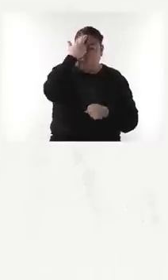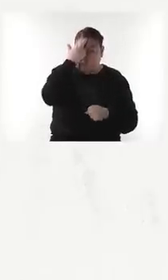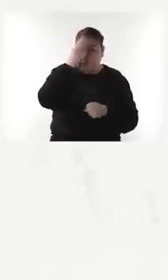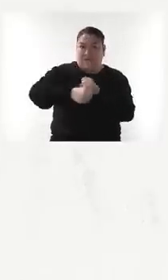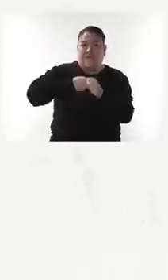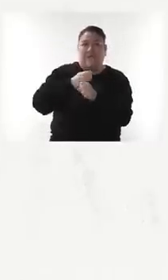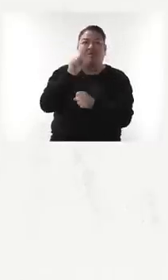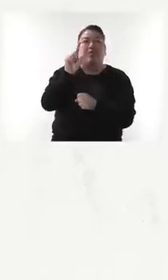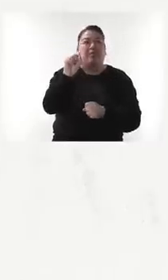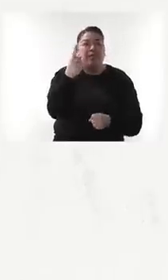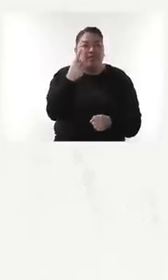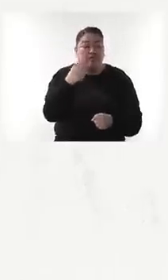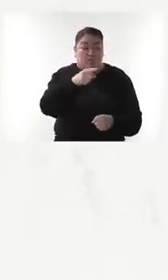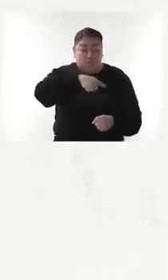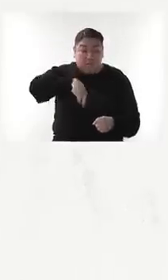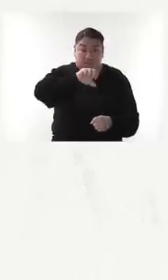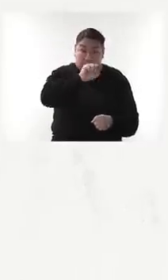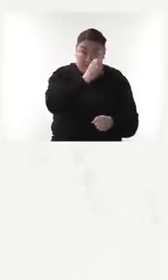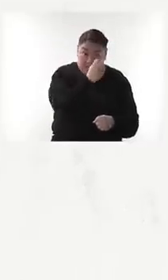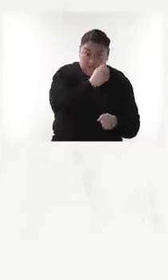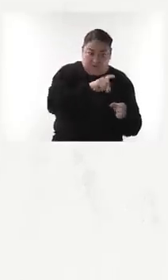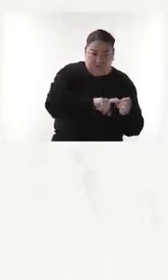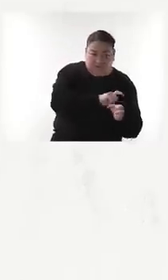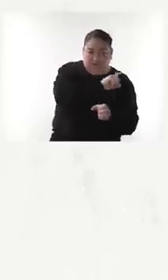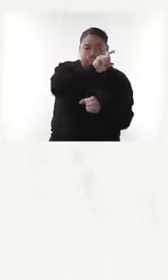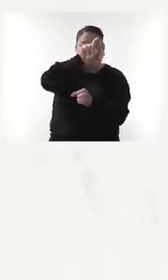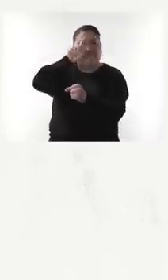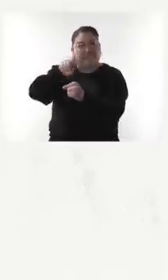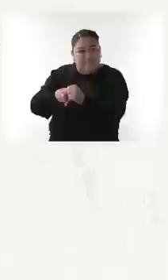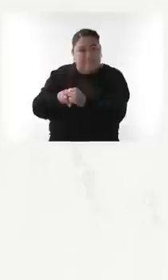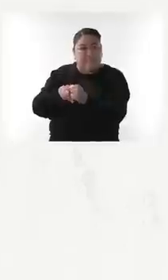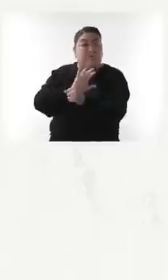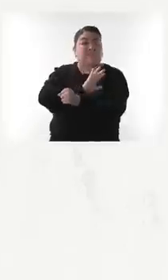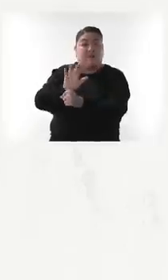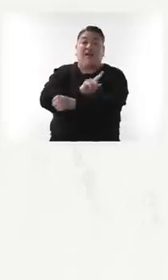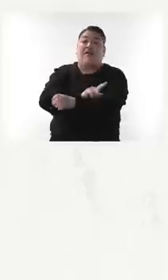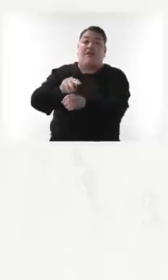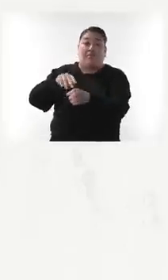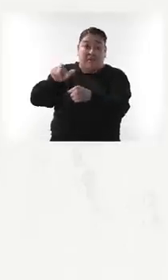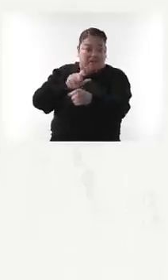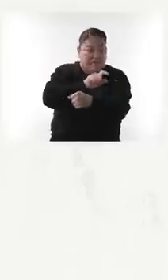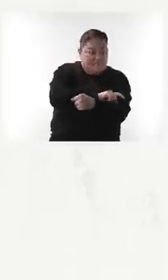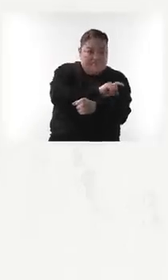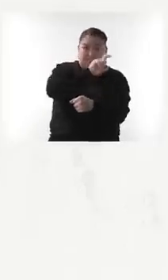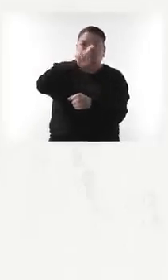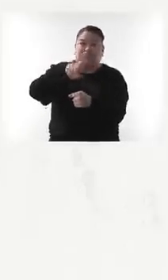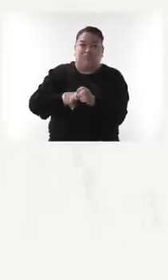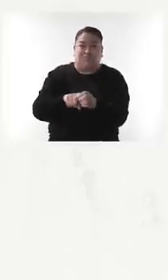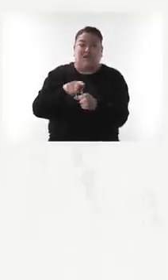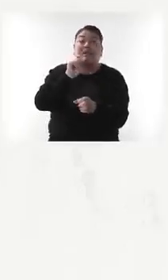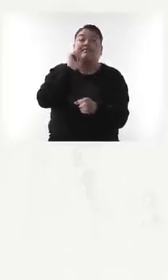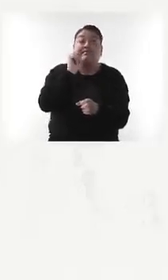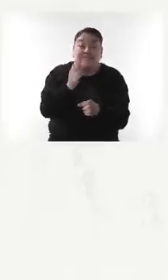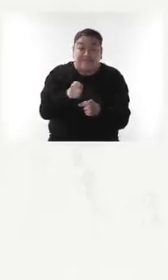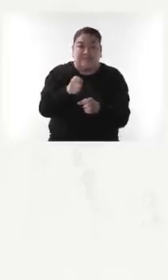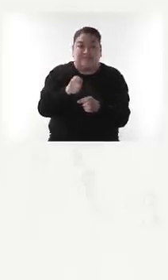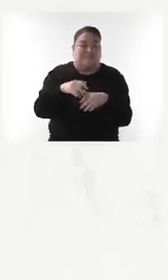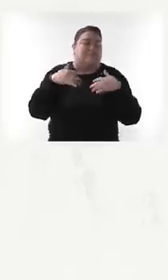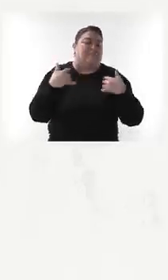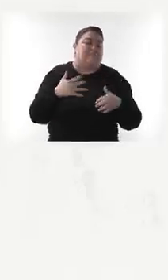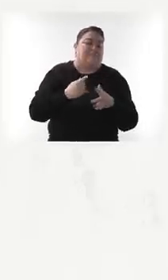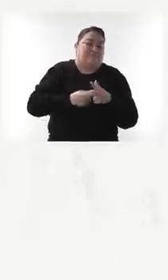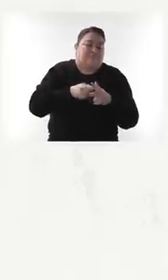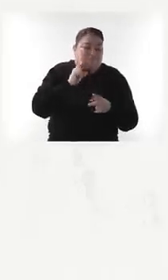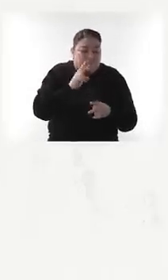cuales 69 ya pasaron de Expansión a la Liga MX. Esto se ha convertido, con estos